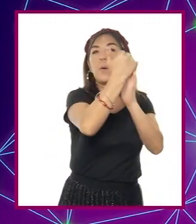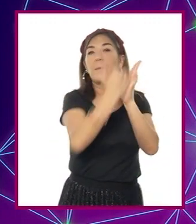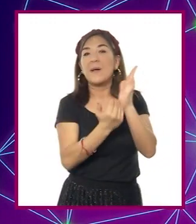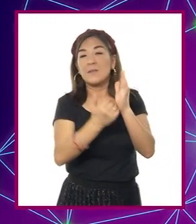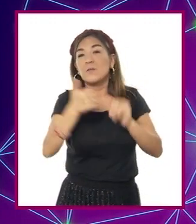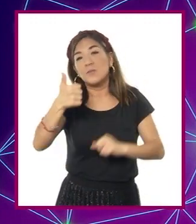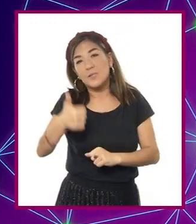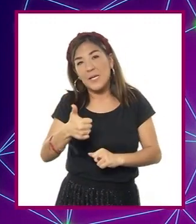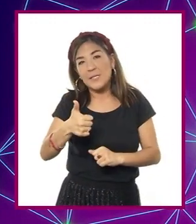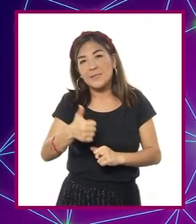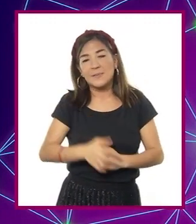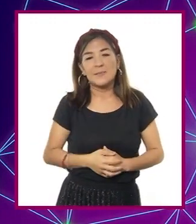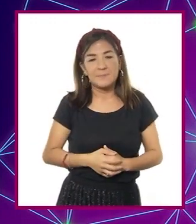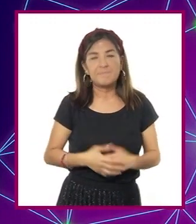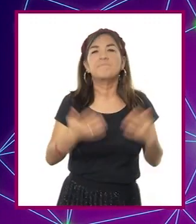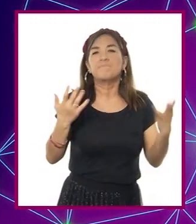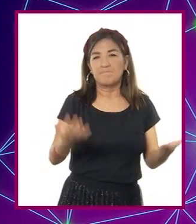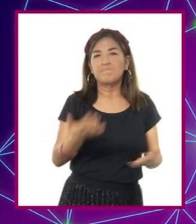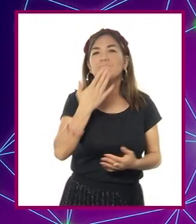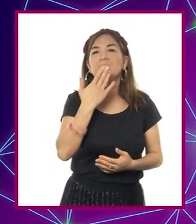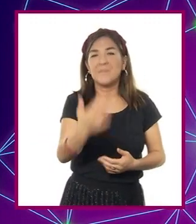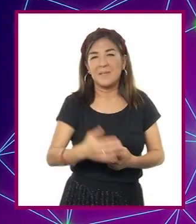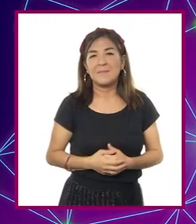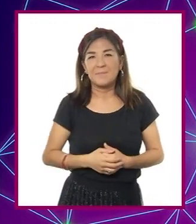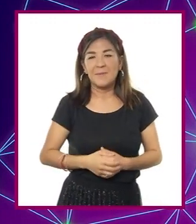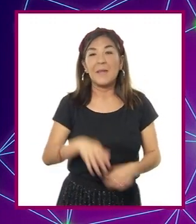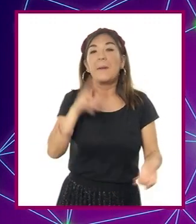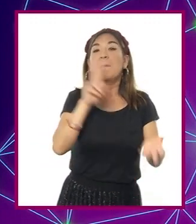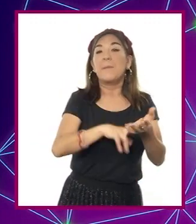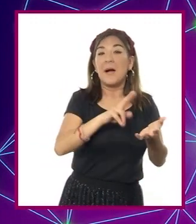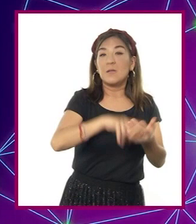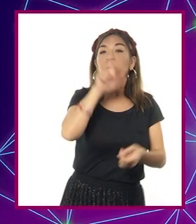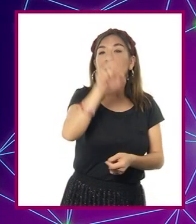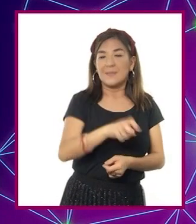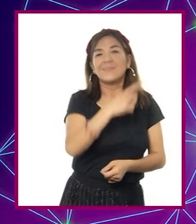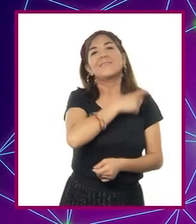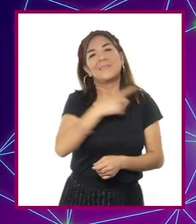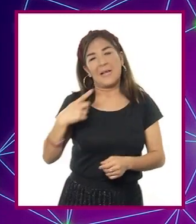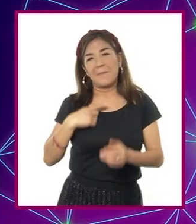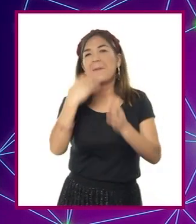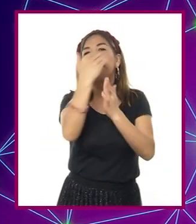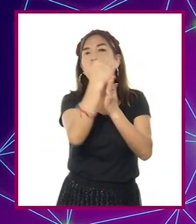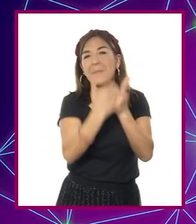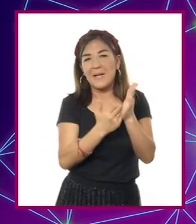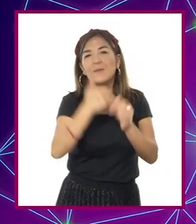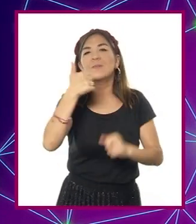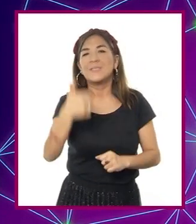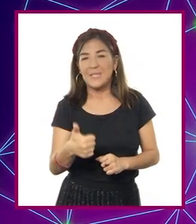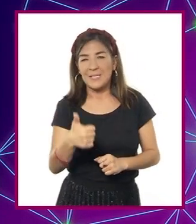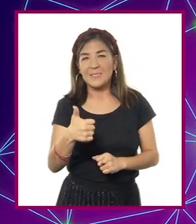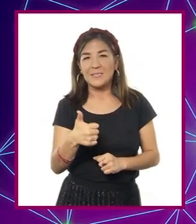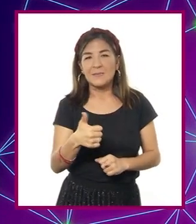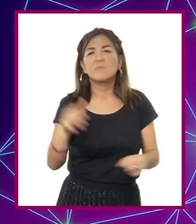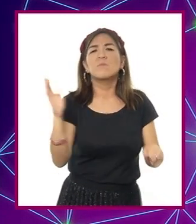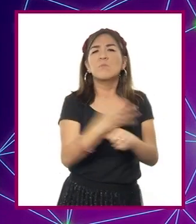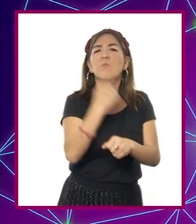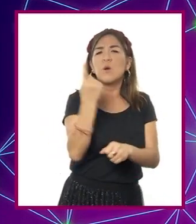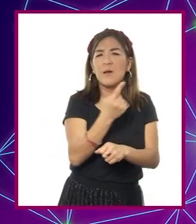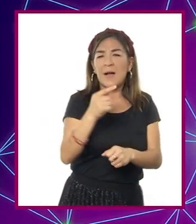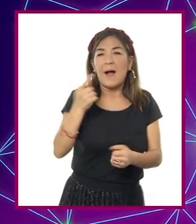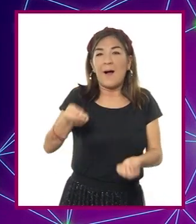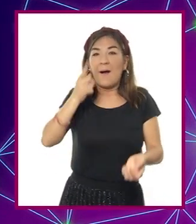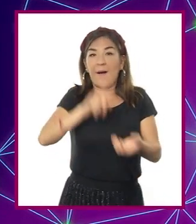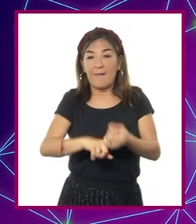6. Muy bien, el valor de X debe ser menor que 6, porque la otra